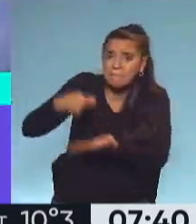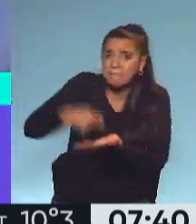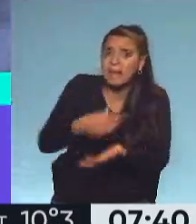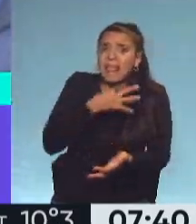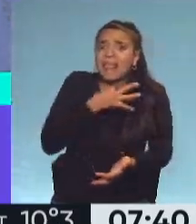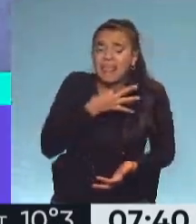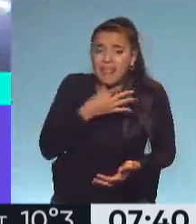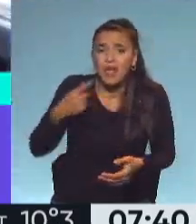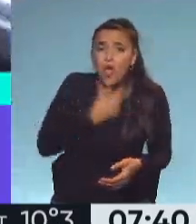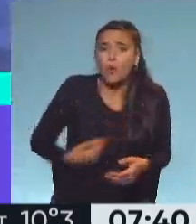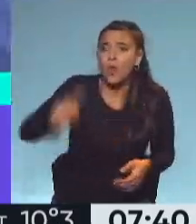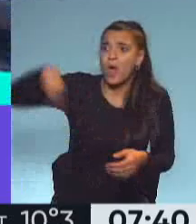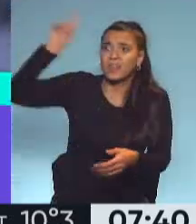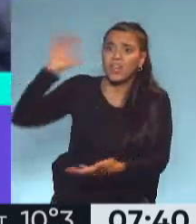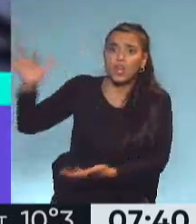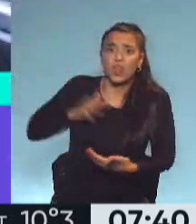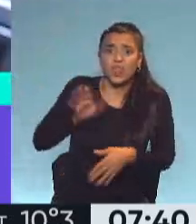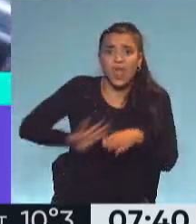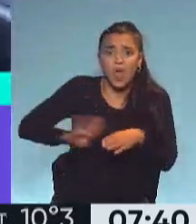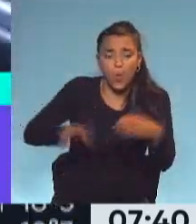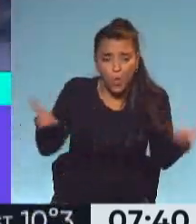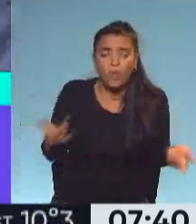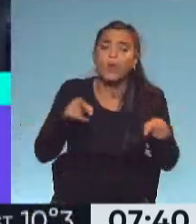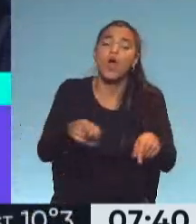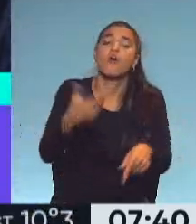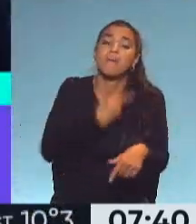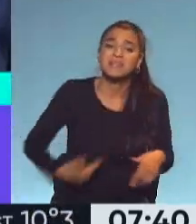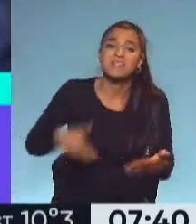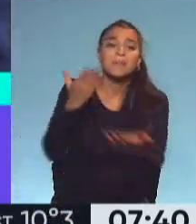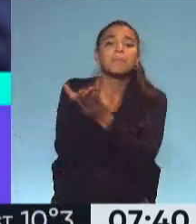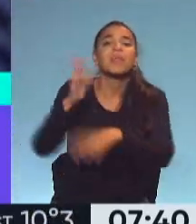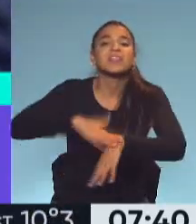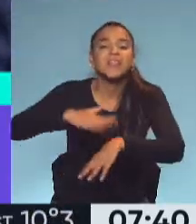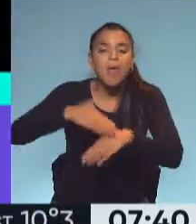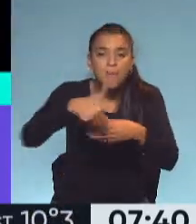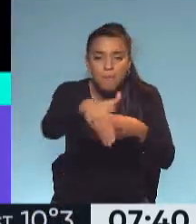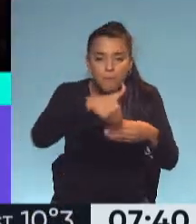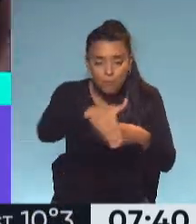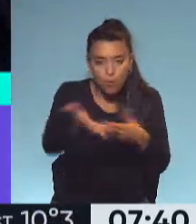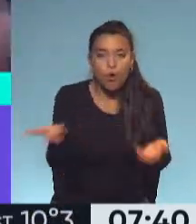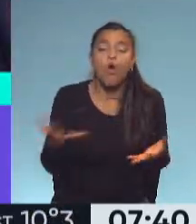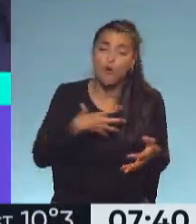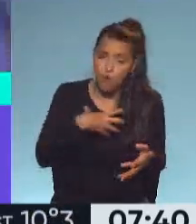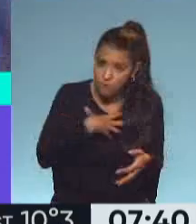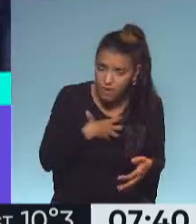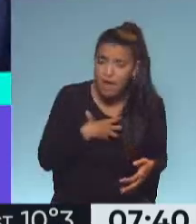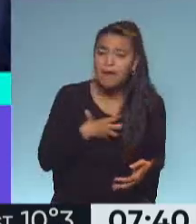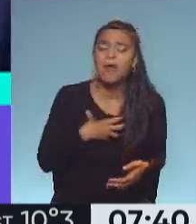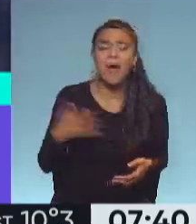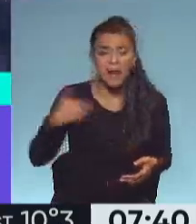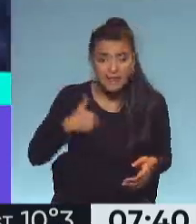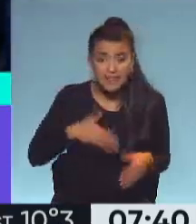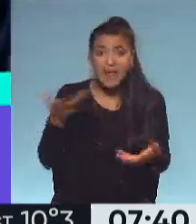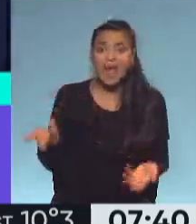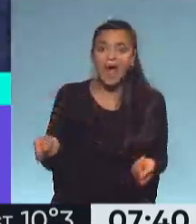compromisos que asumió el gobierno anterior. Entonces, lo que pide el presidente es tiempo. Es confiar, digamos, que la Argentina, con ese